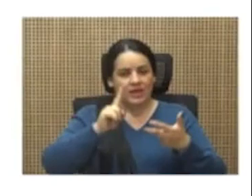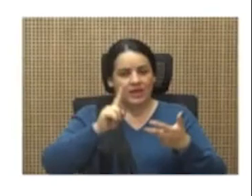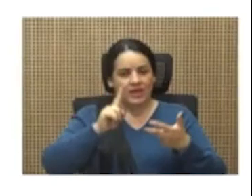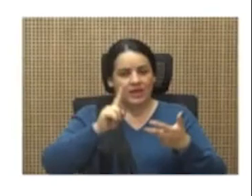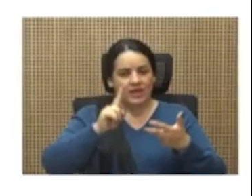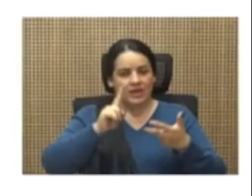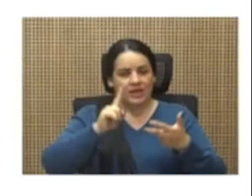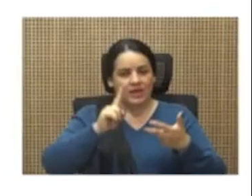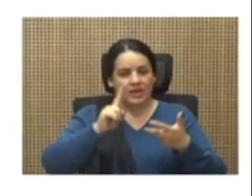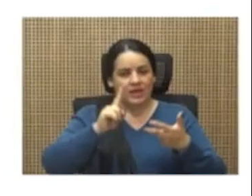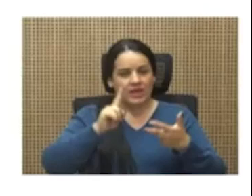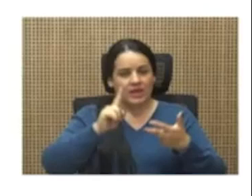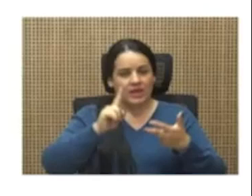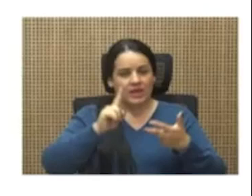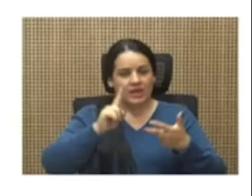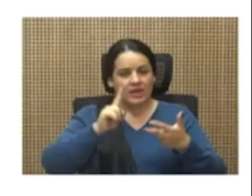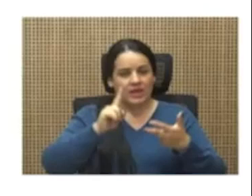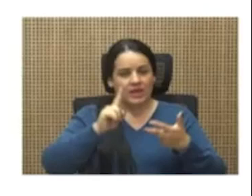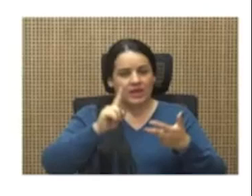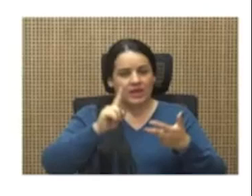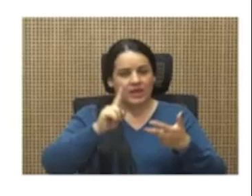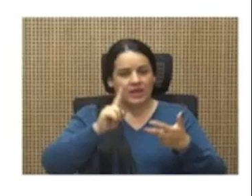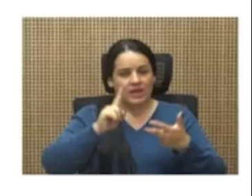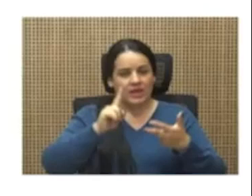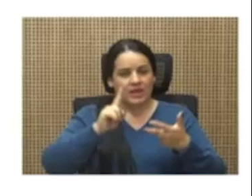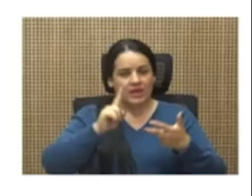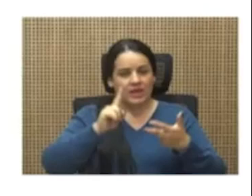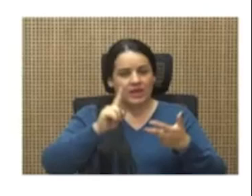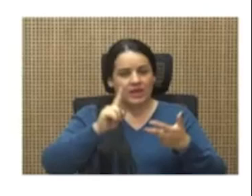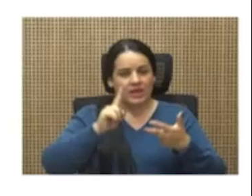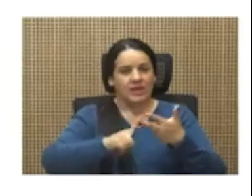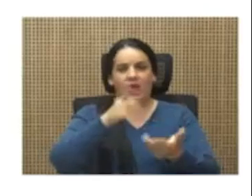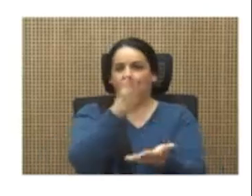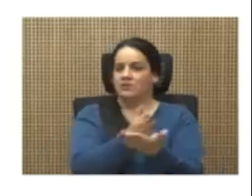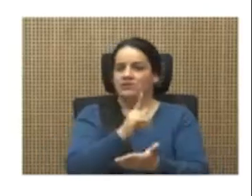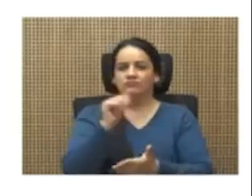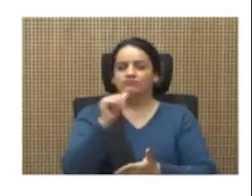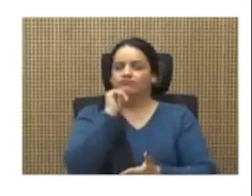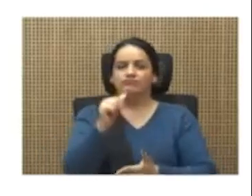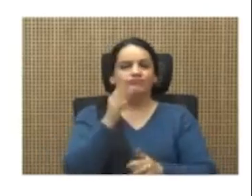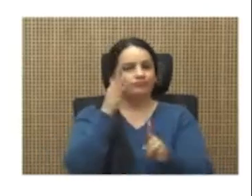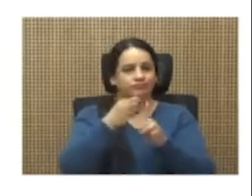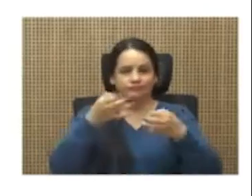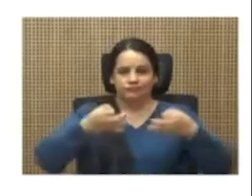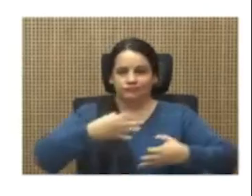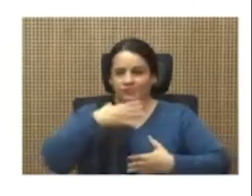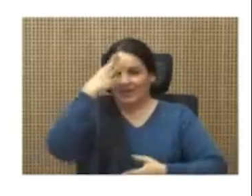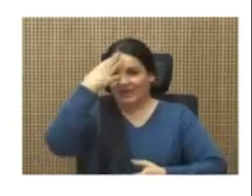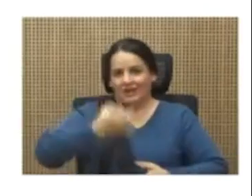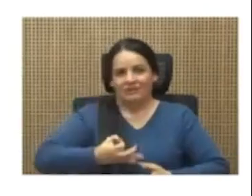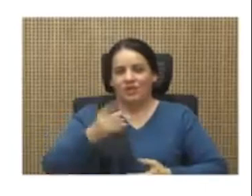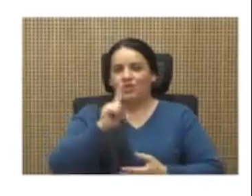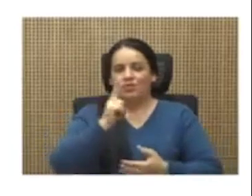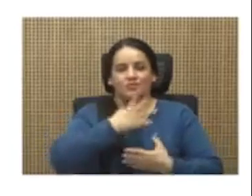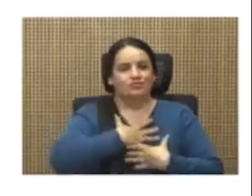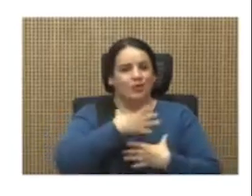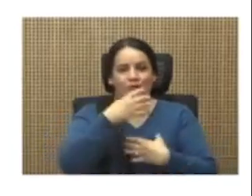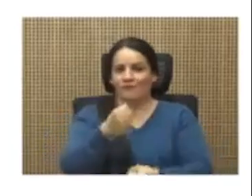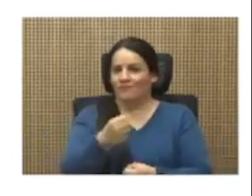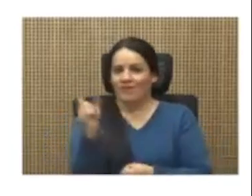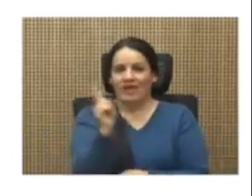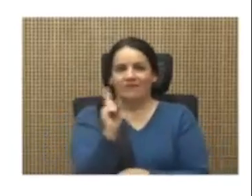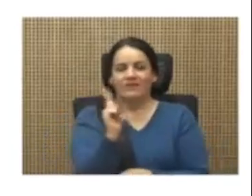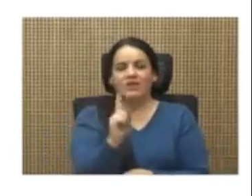mentiras no me parece que sean objetivas han dejado de ser fidedignas no son confiables no